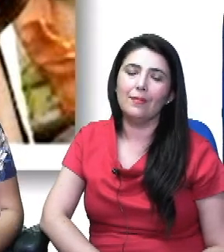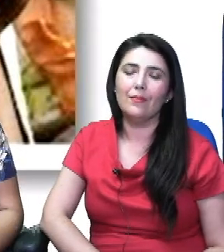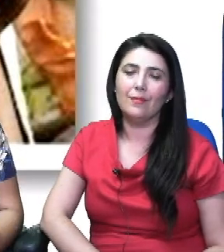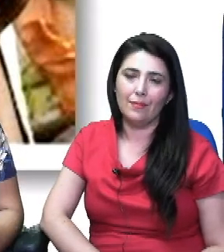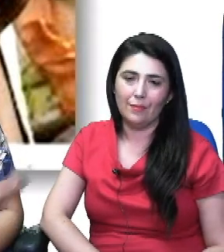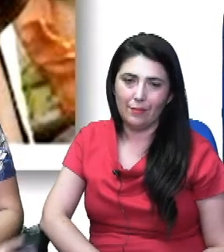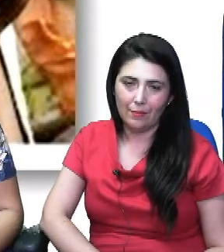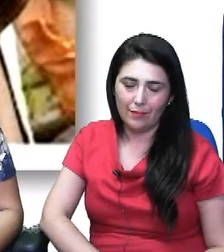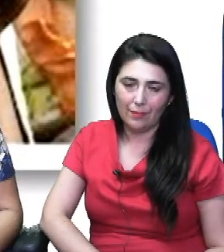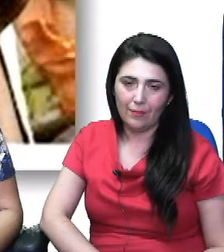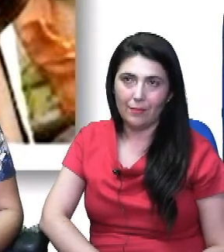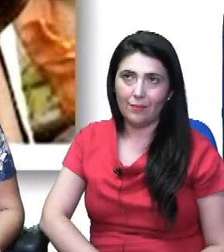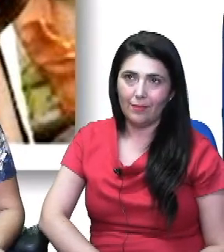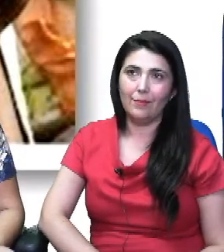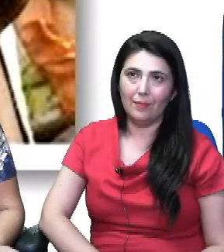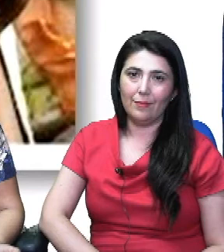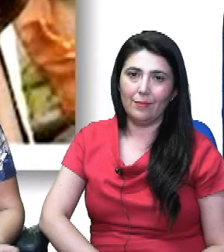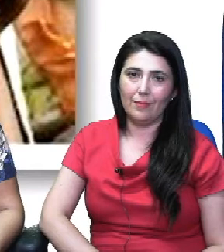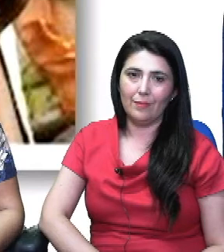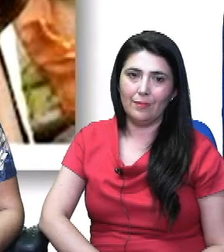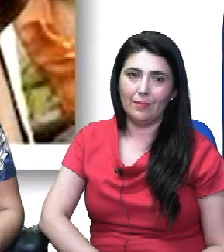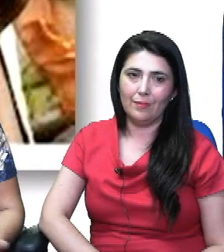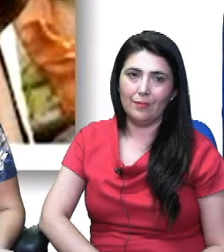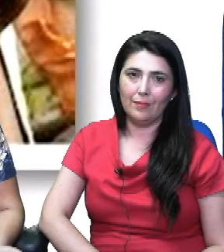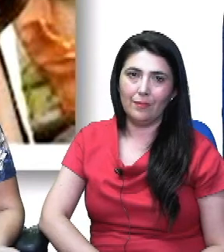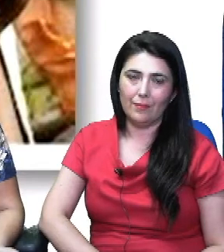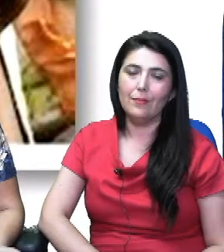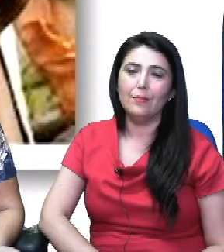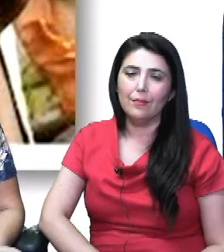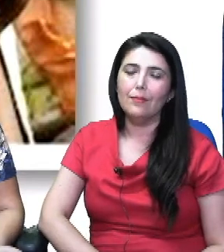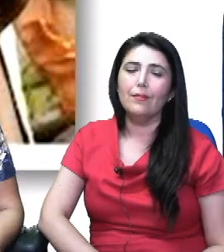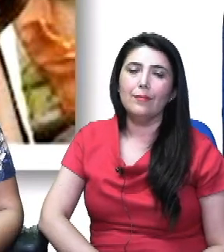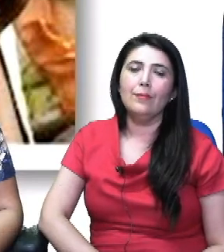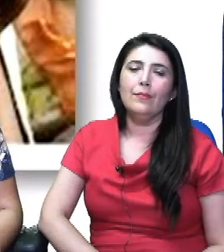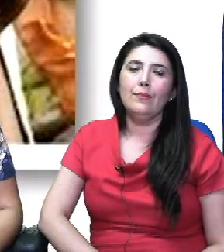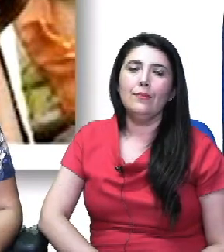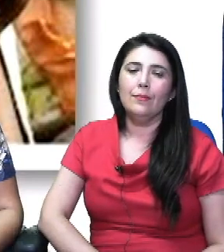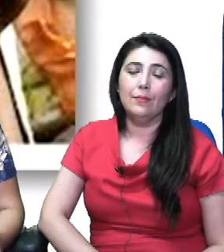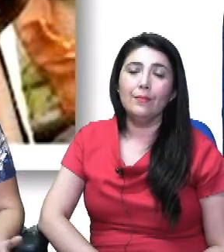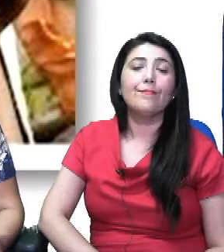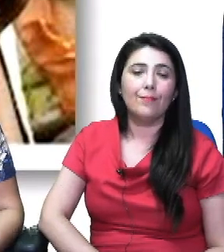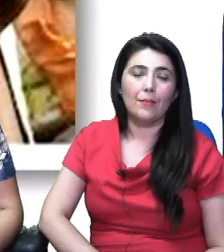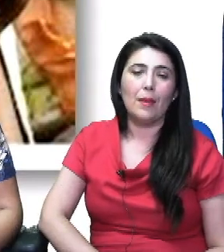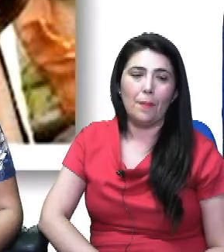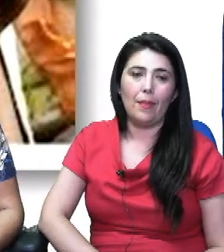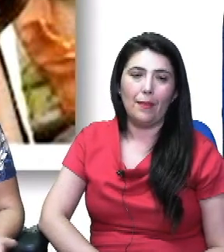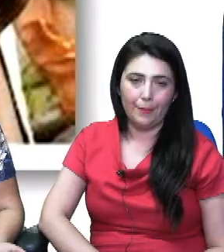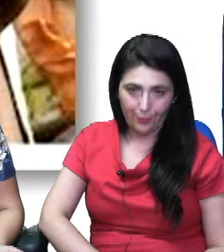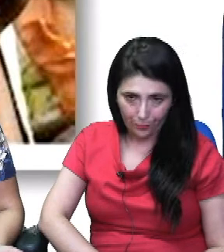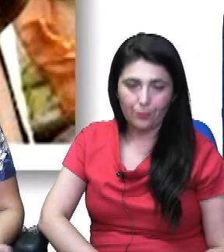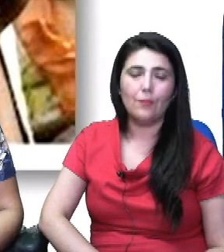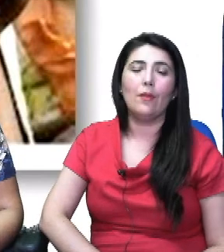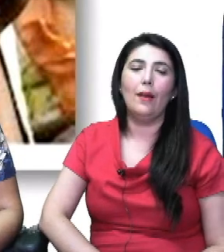que es la experiencia que más tenemos nosotros en nuestro país, sino también otro tipo de emergencias humanitarias. Podemos poner la situación también de